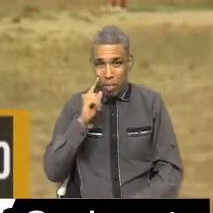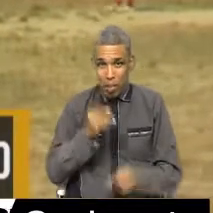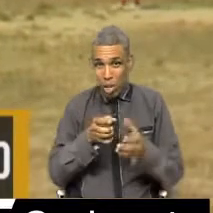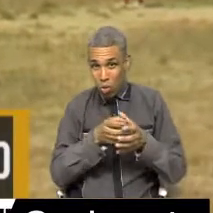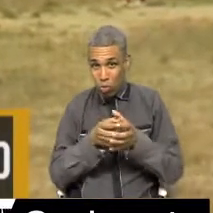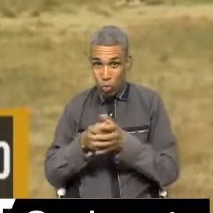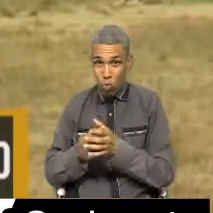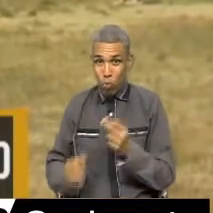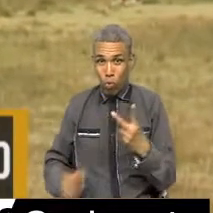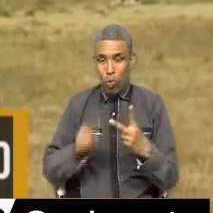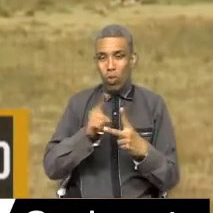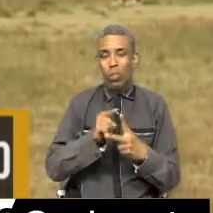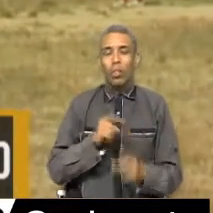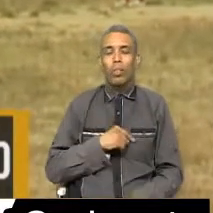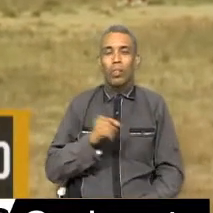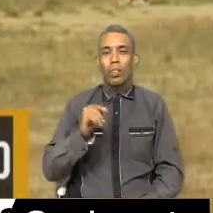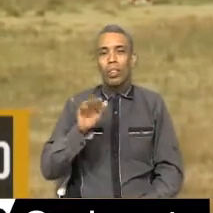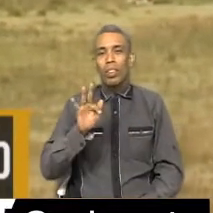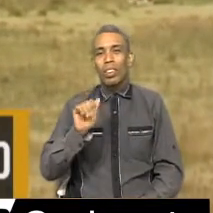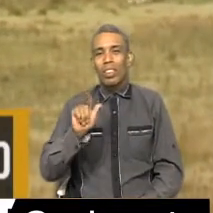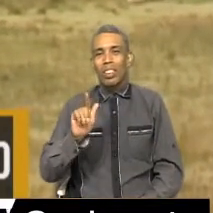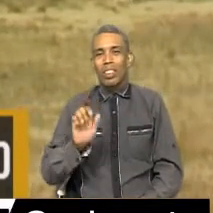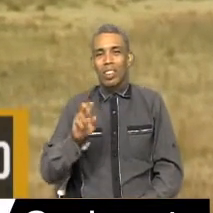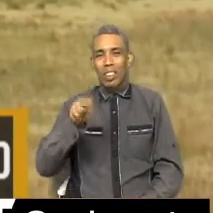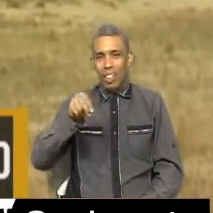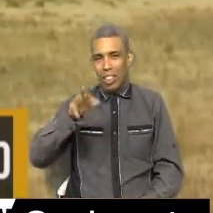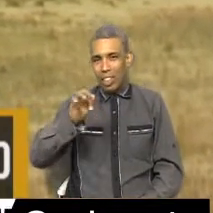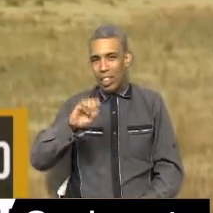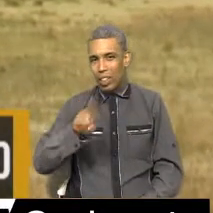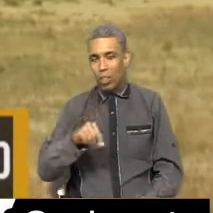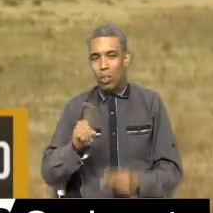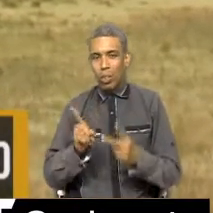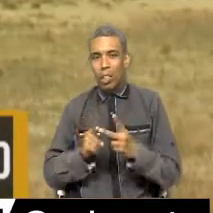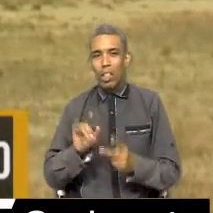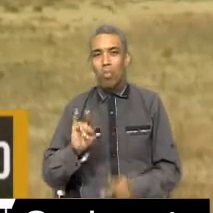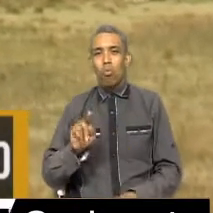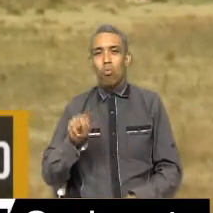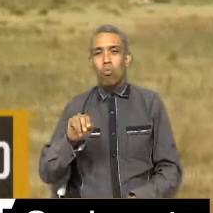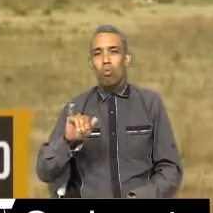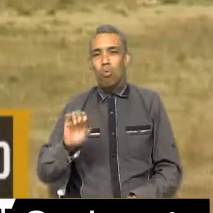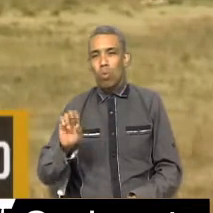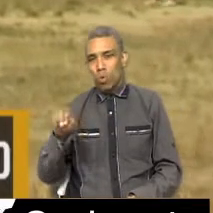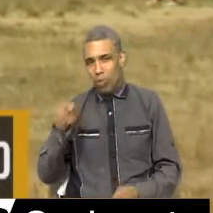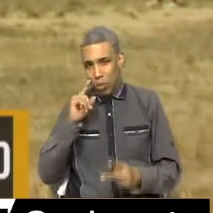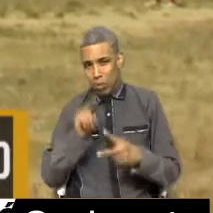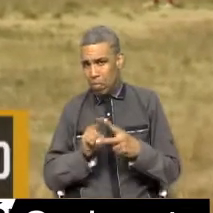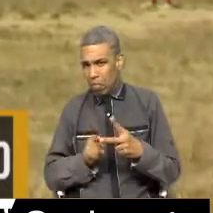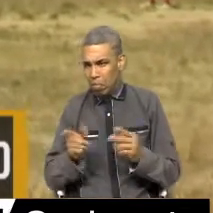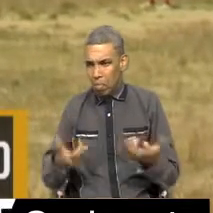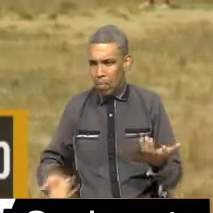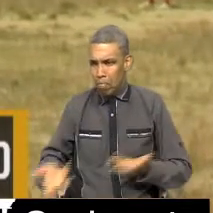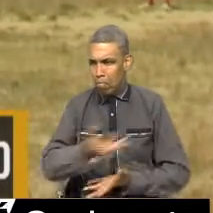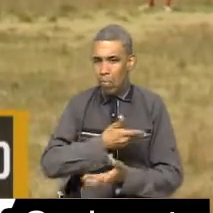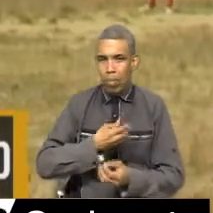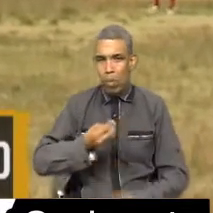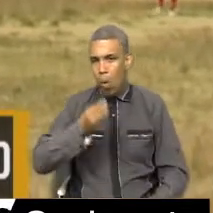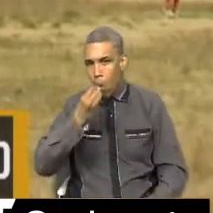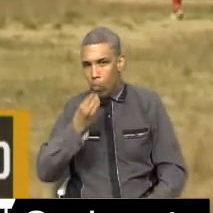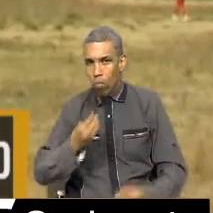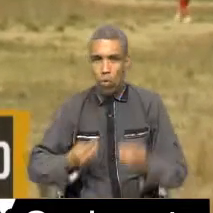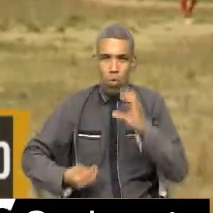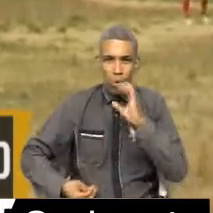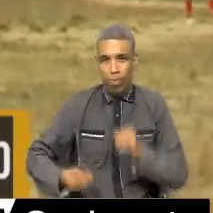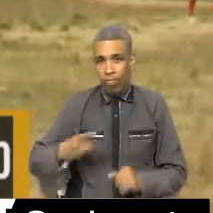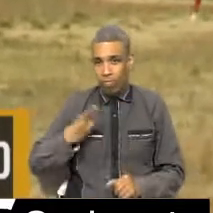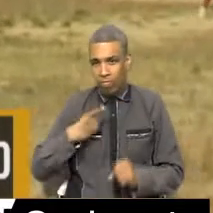estas dos instituciones deportivas, se unieron el día de hoy para realizar un compartir deportivo y también un compartir social a través de un desayuno para todos estos